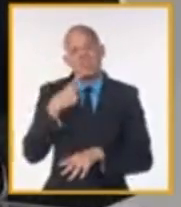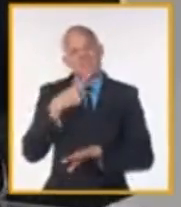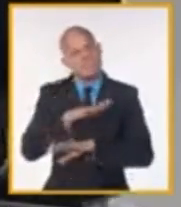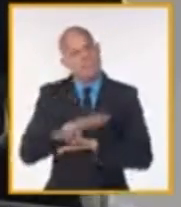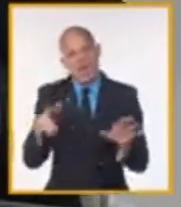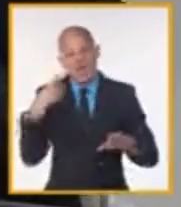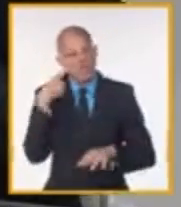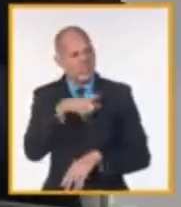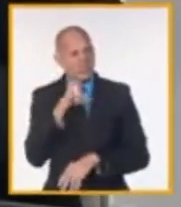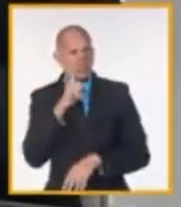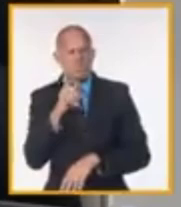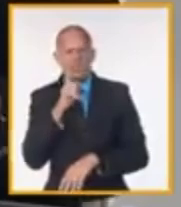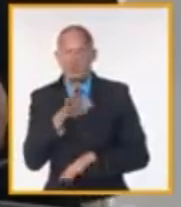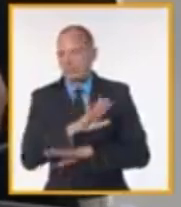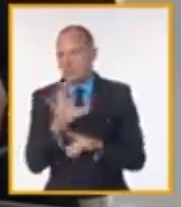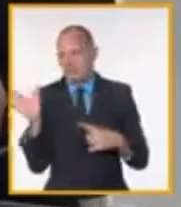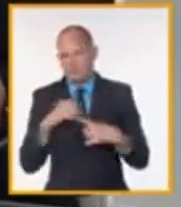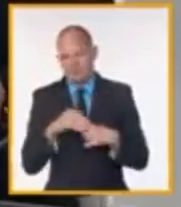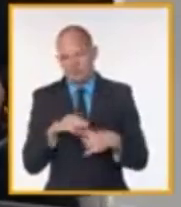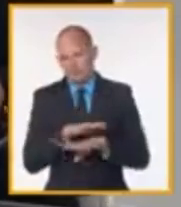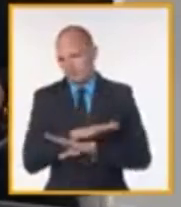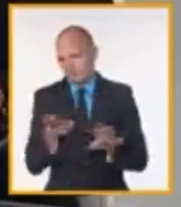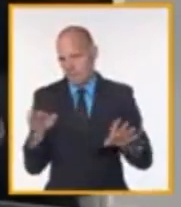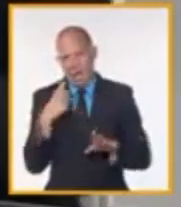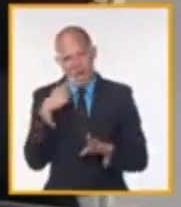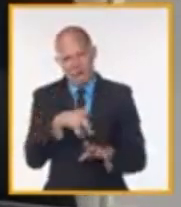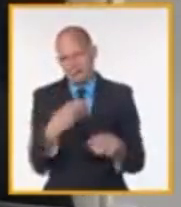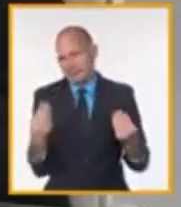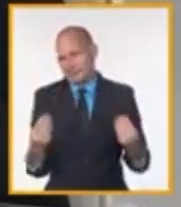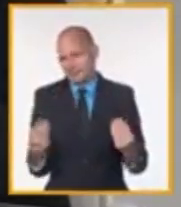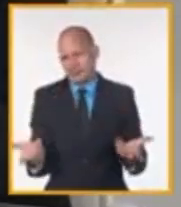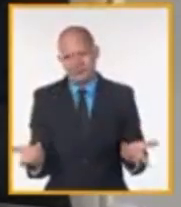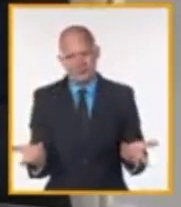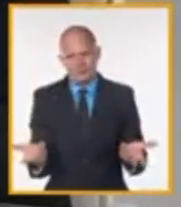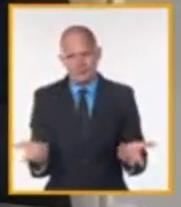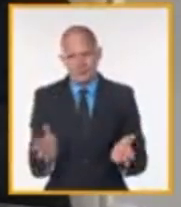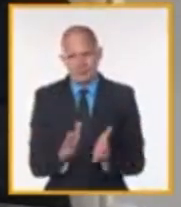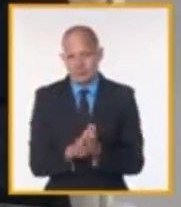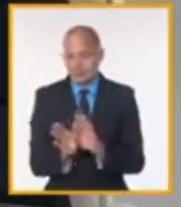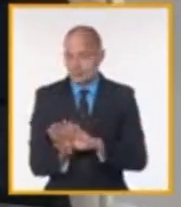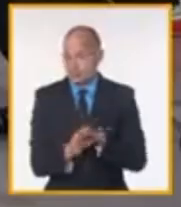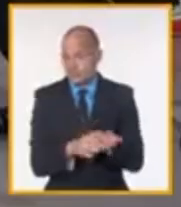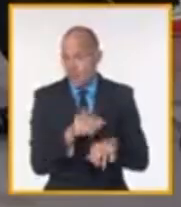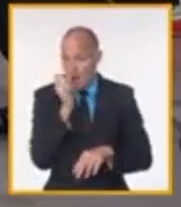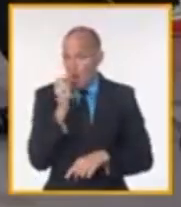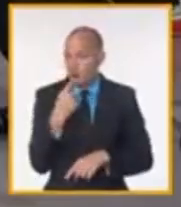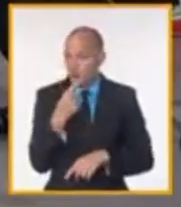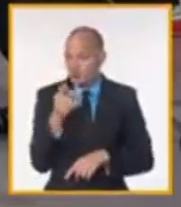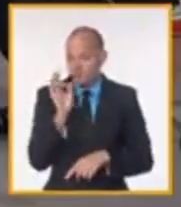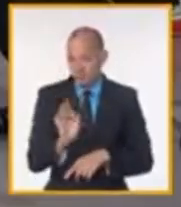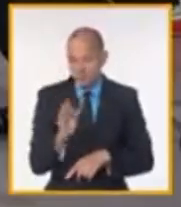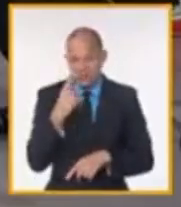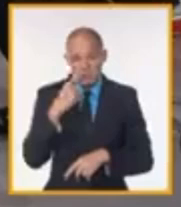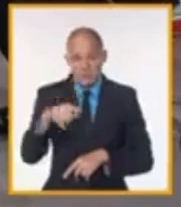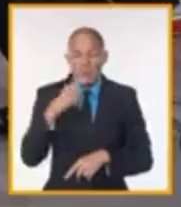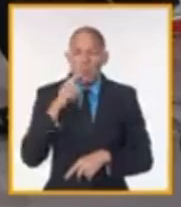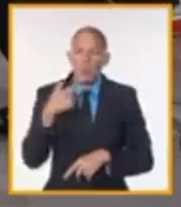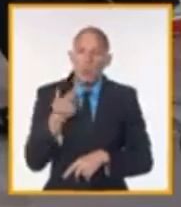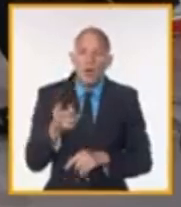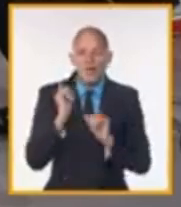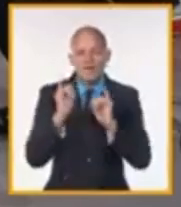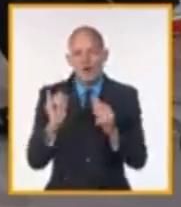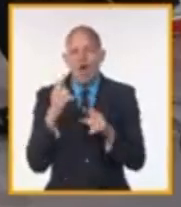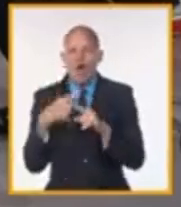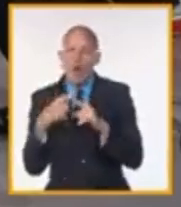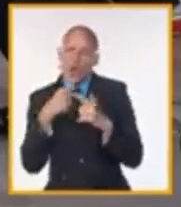selenski no da más hay Pero hay hay también mucha información diversa con respecto a la autorización